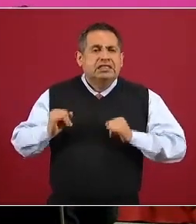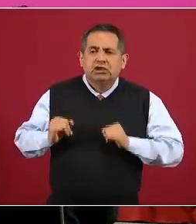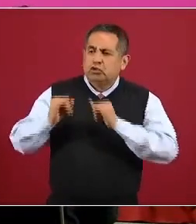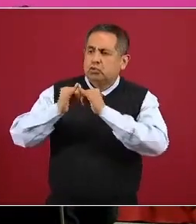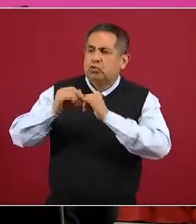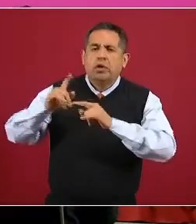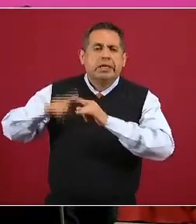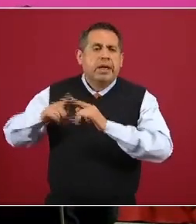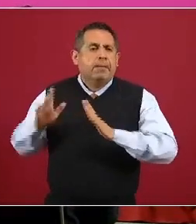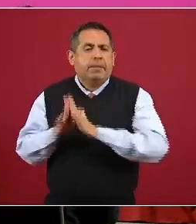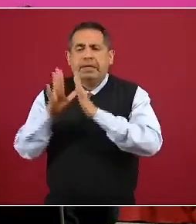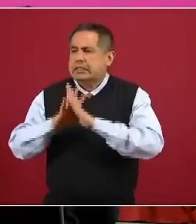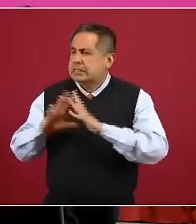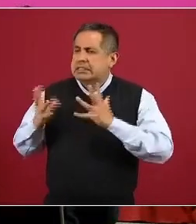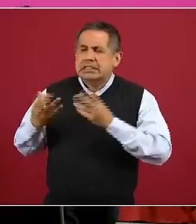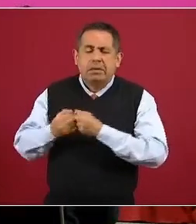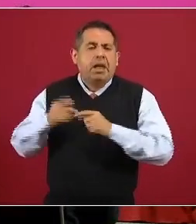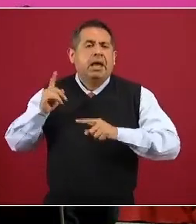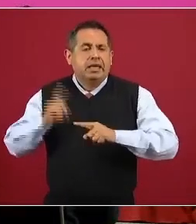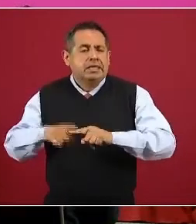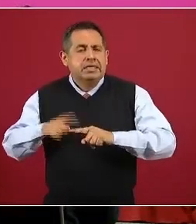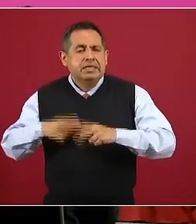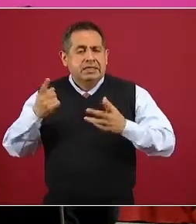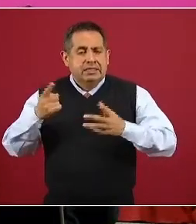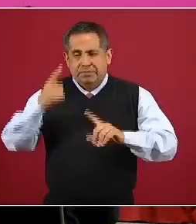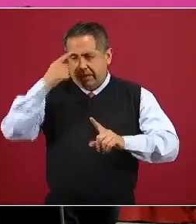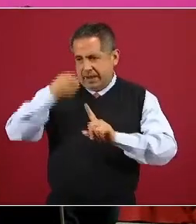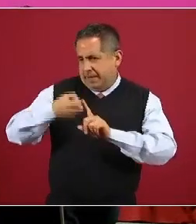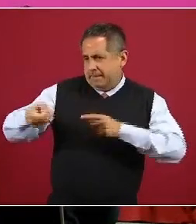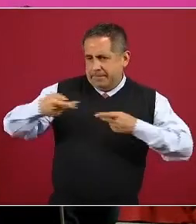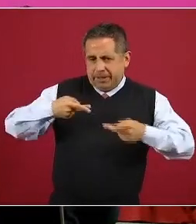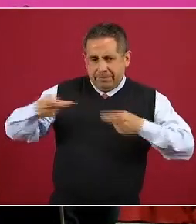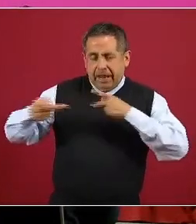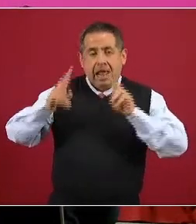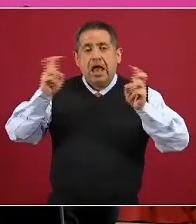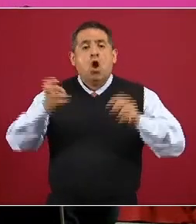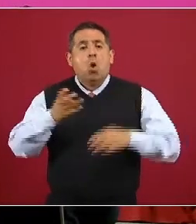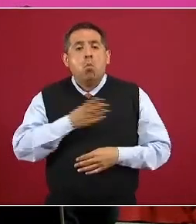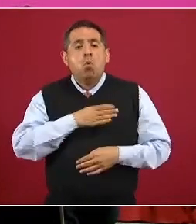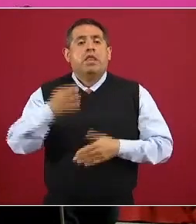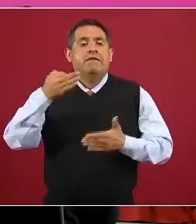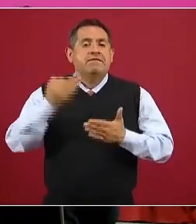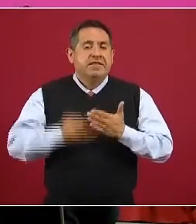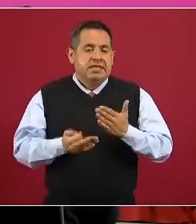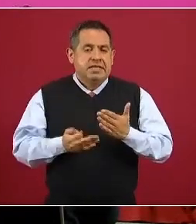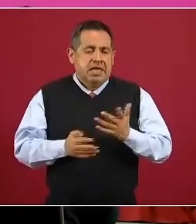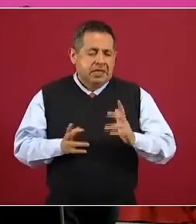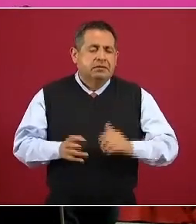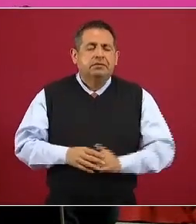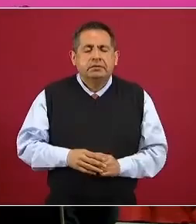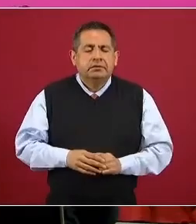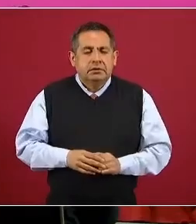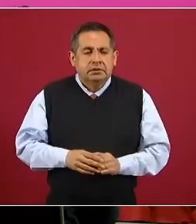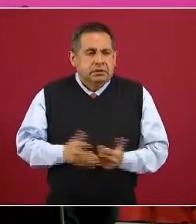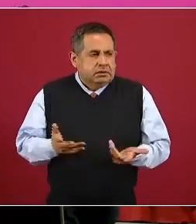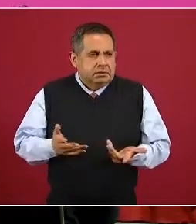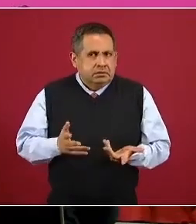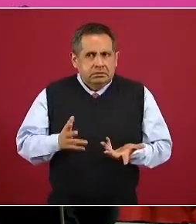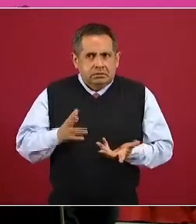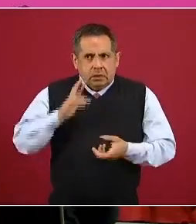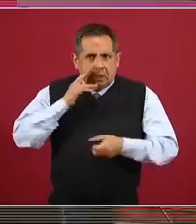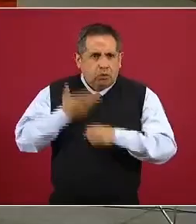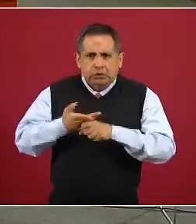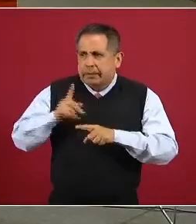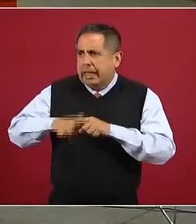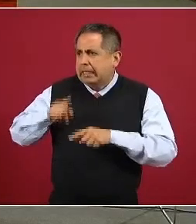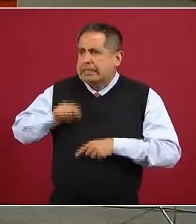organismos participan en la organización del Buen Fin, qué responsabilidades